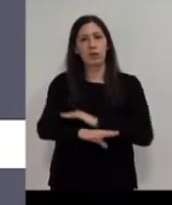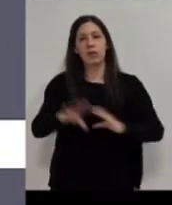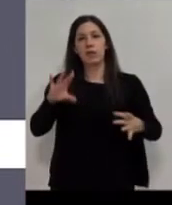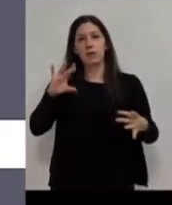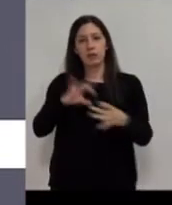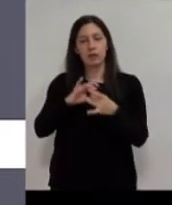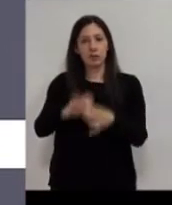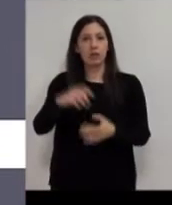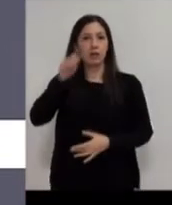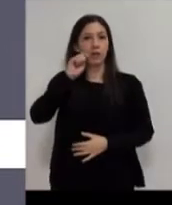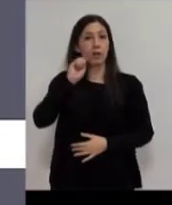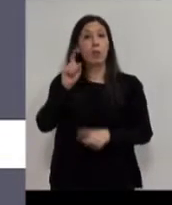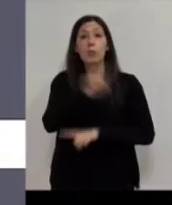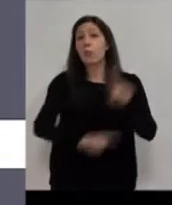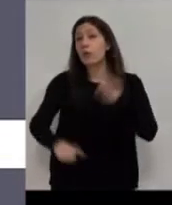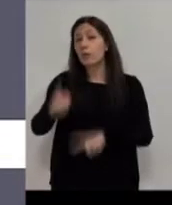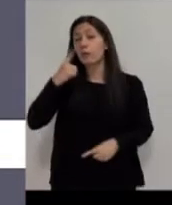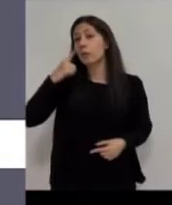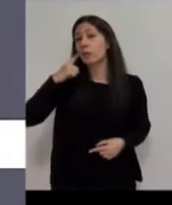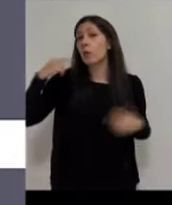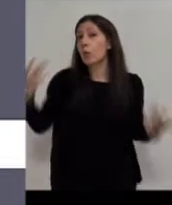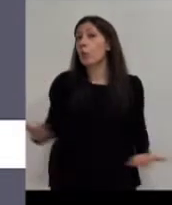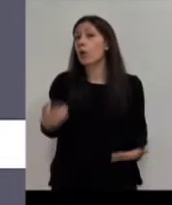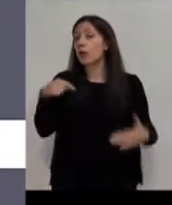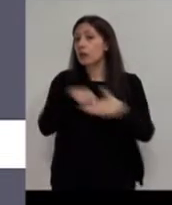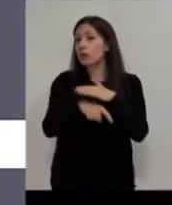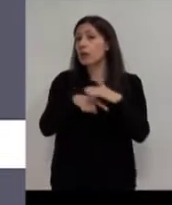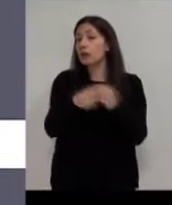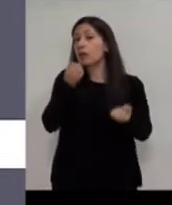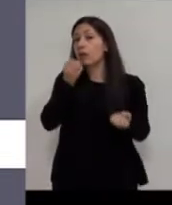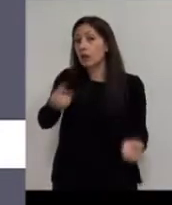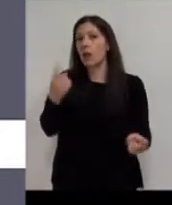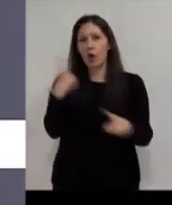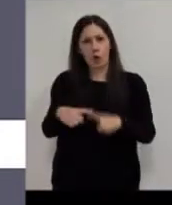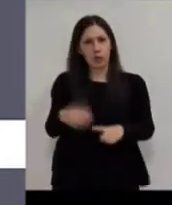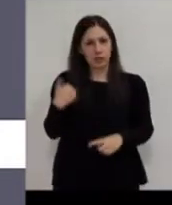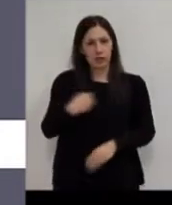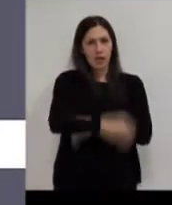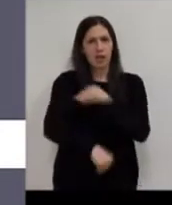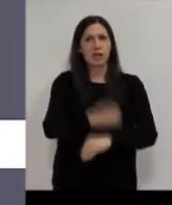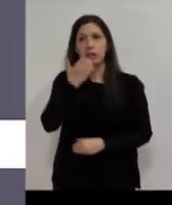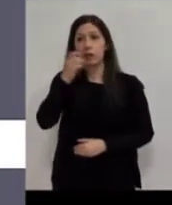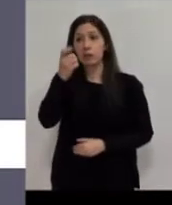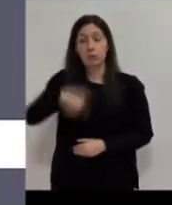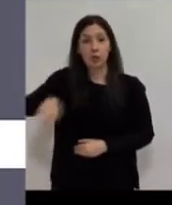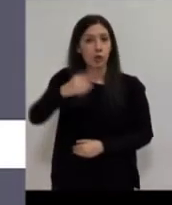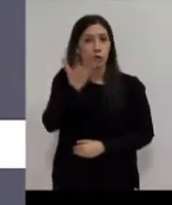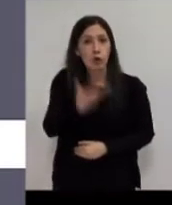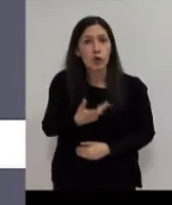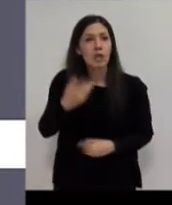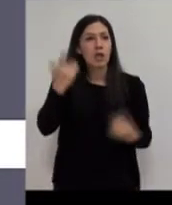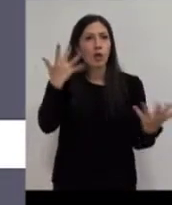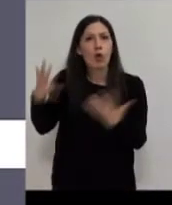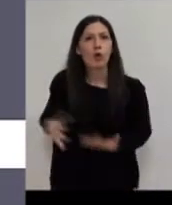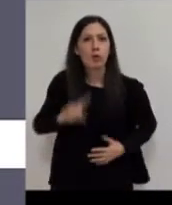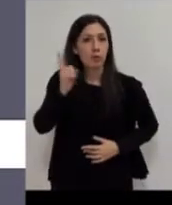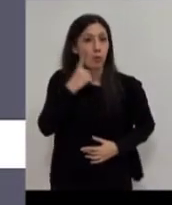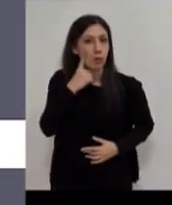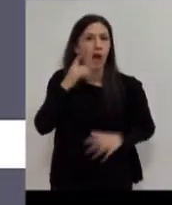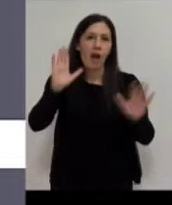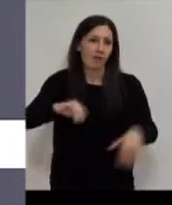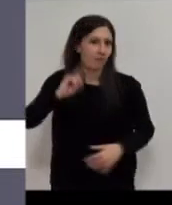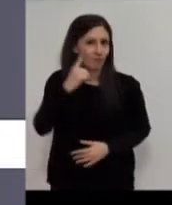accesibilidad en la oferta turística, el problema es la gestión de la información. Hay muchas cosas hechas, pero si la gente no sabe dónde están y cómo